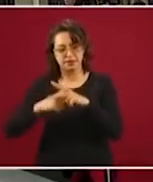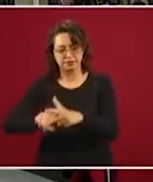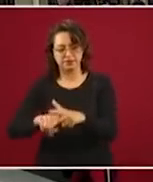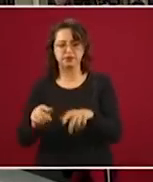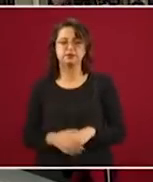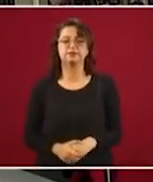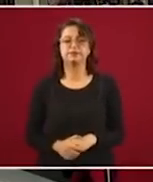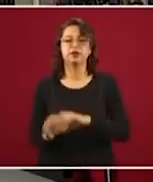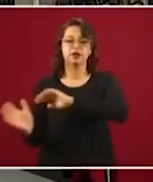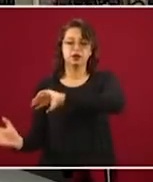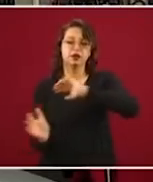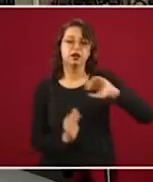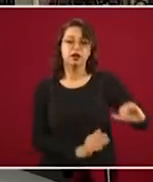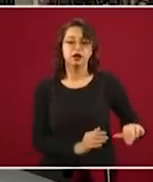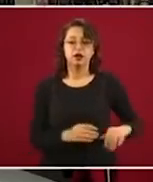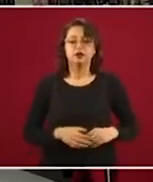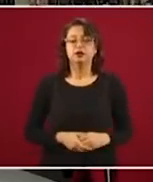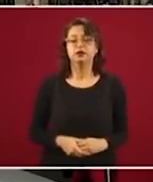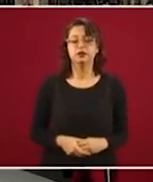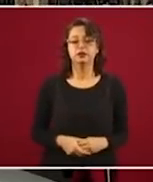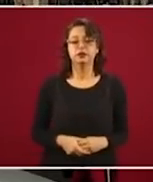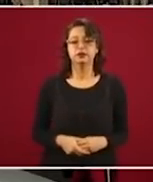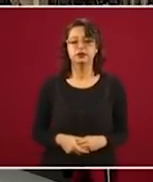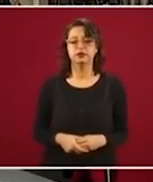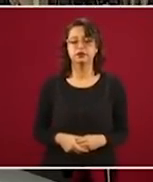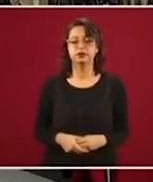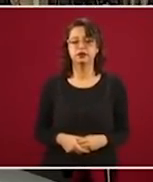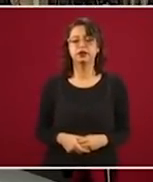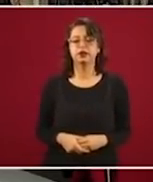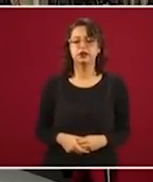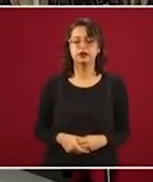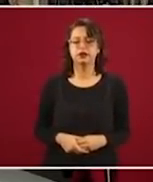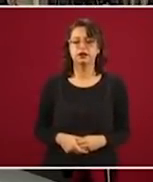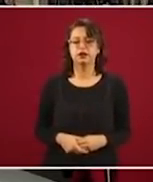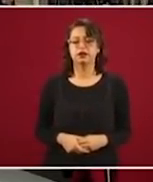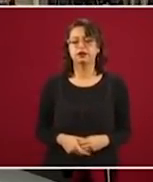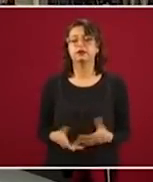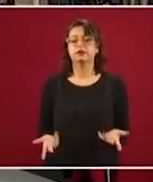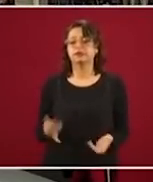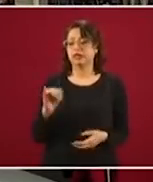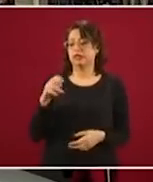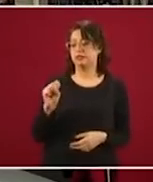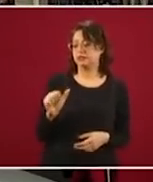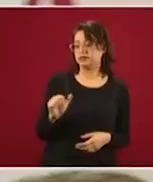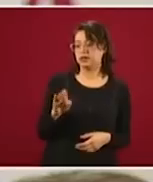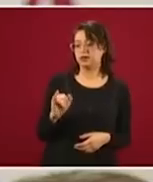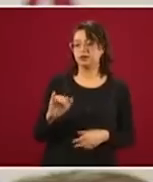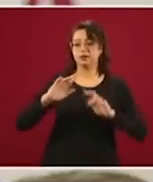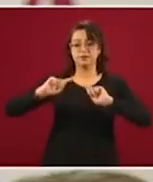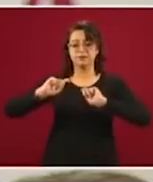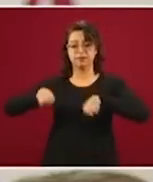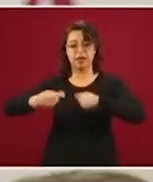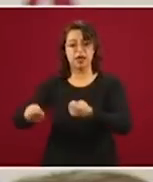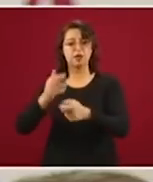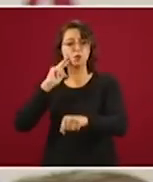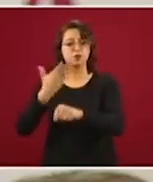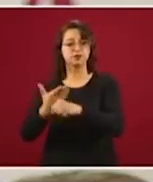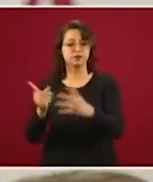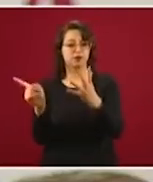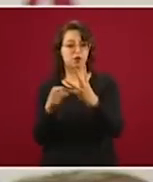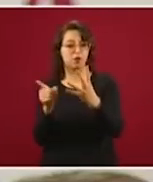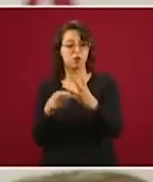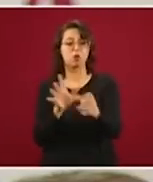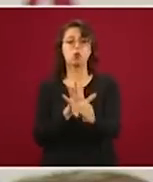lo que tenemos es la cuarta de las encomiendas del Instituto de Salud para el Bienestar y es